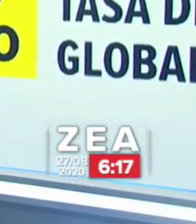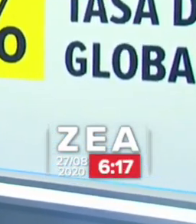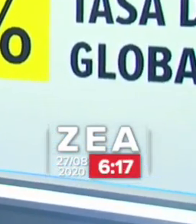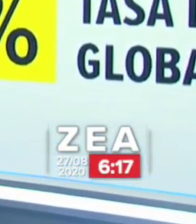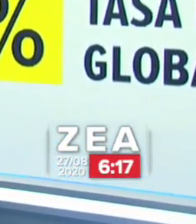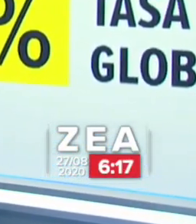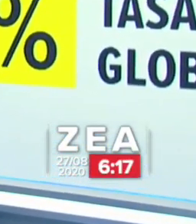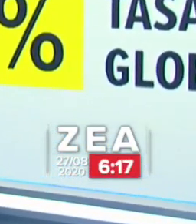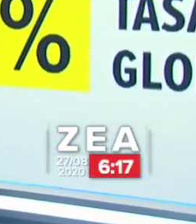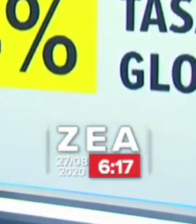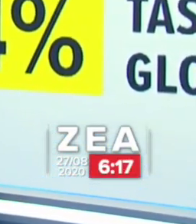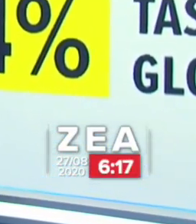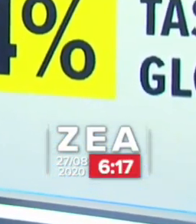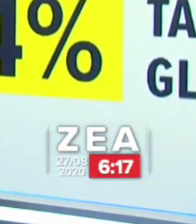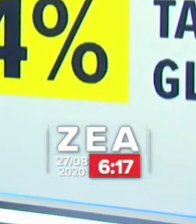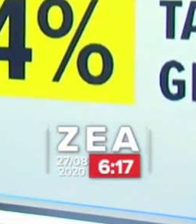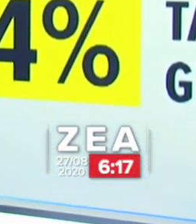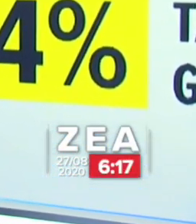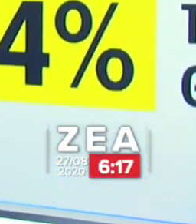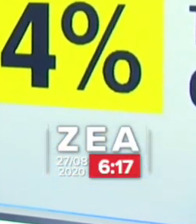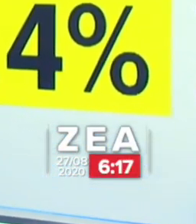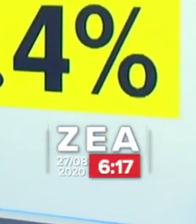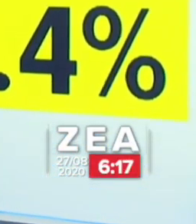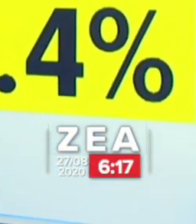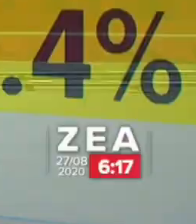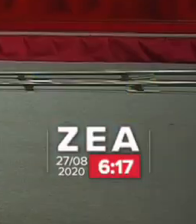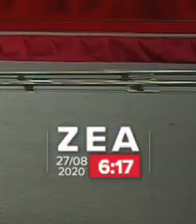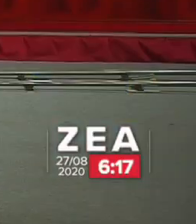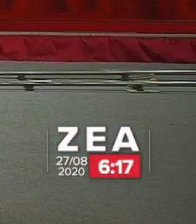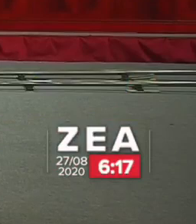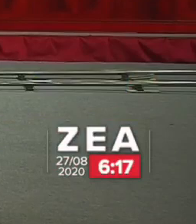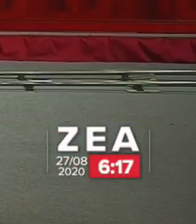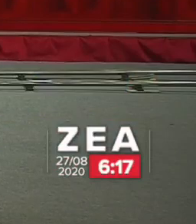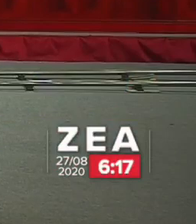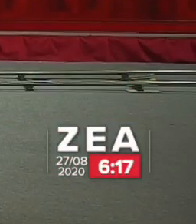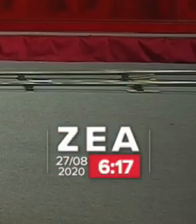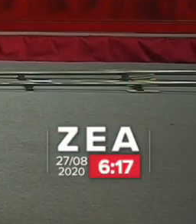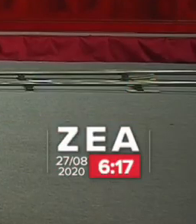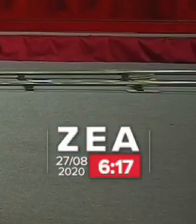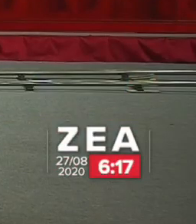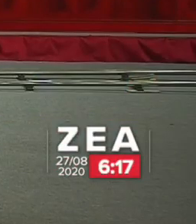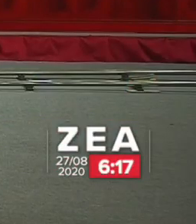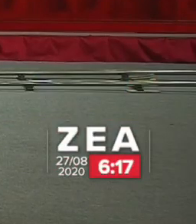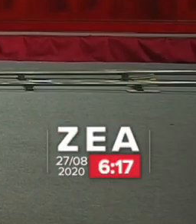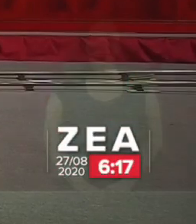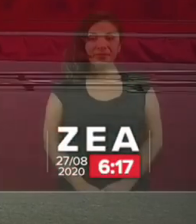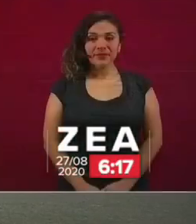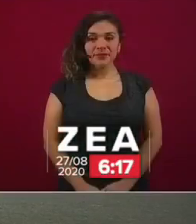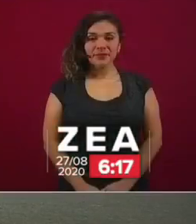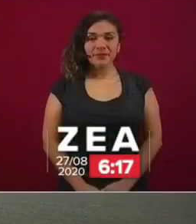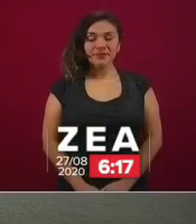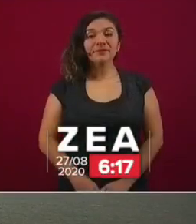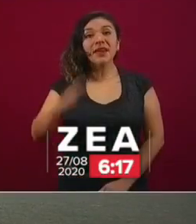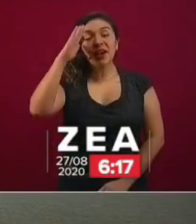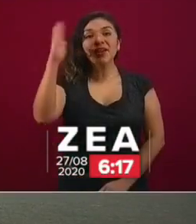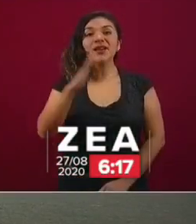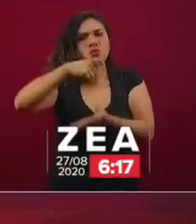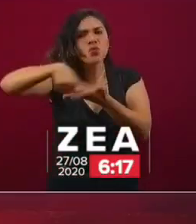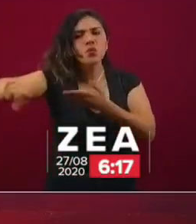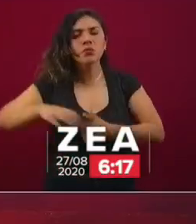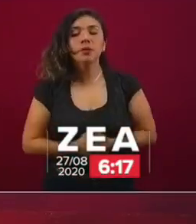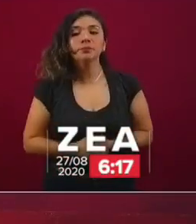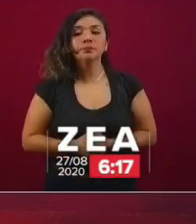de ayer el doctor hugo lópez gatell quien por instrucciones del secretario de salud será el coordinador nacional del esquema de vacunación en contra del hobbit